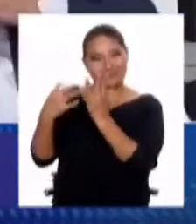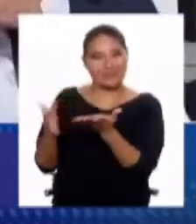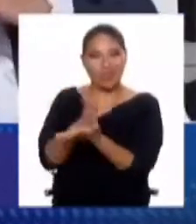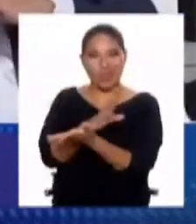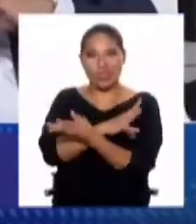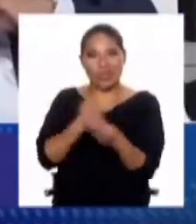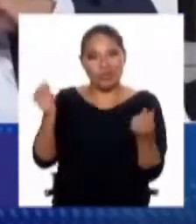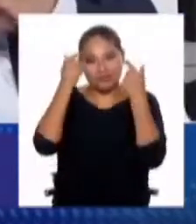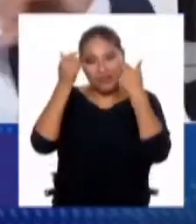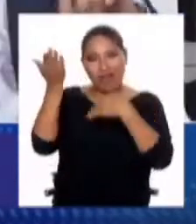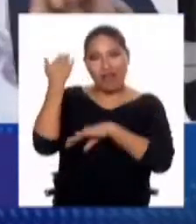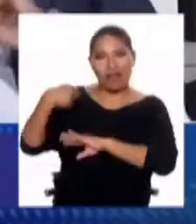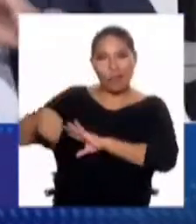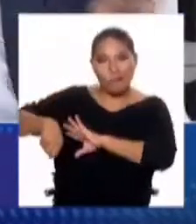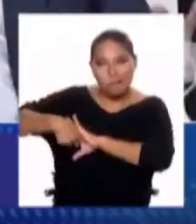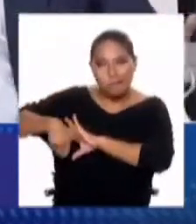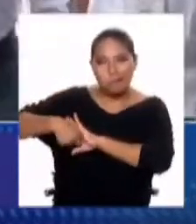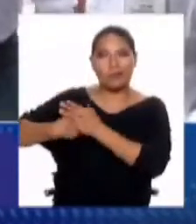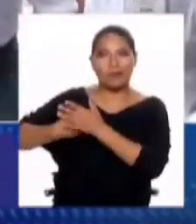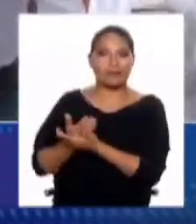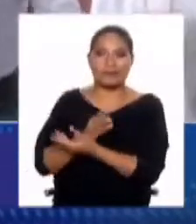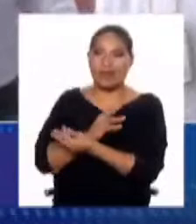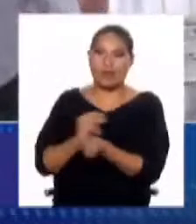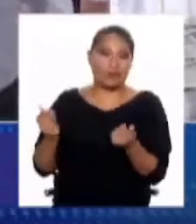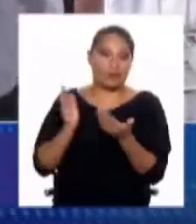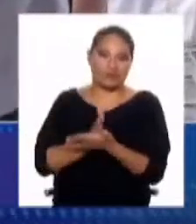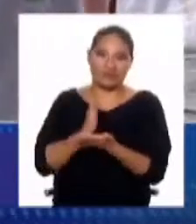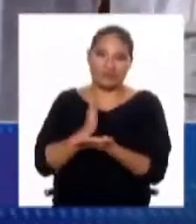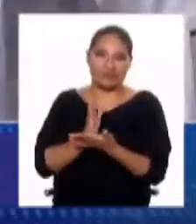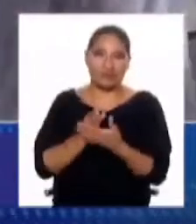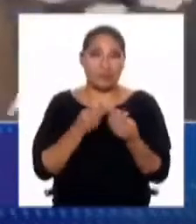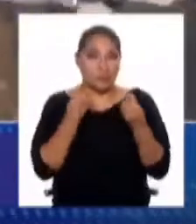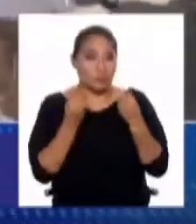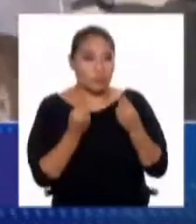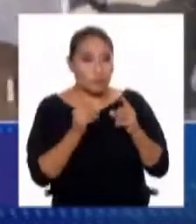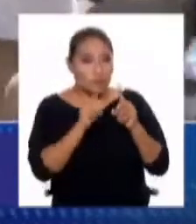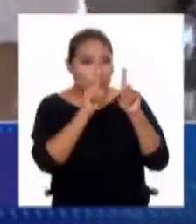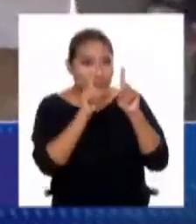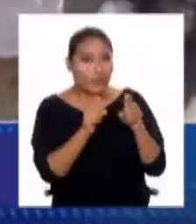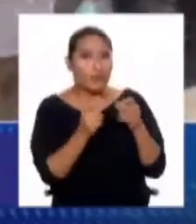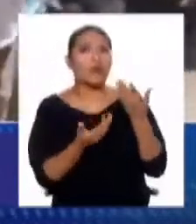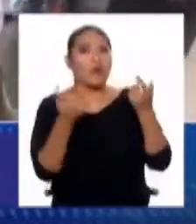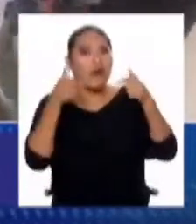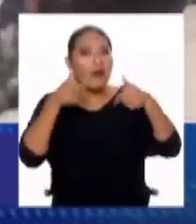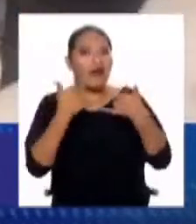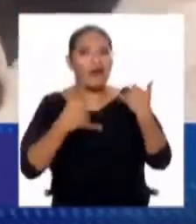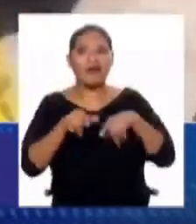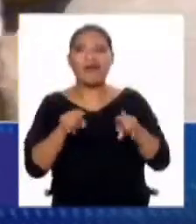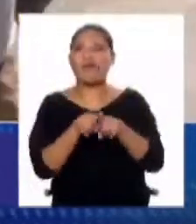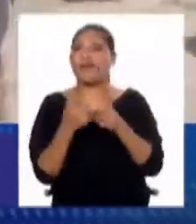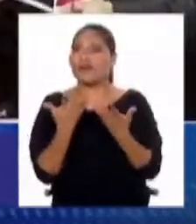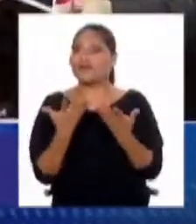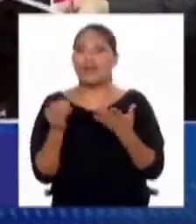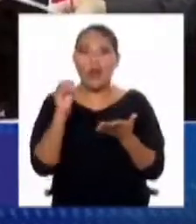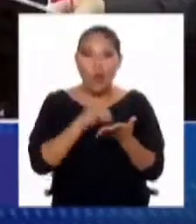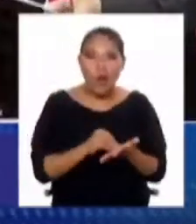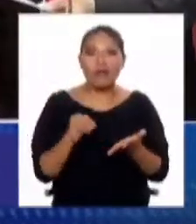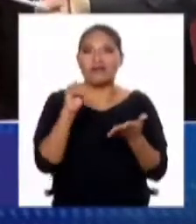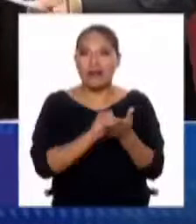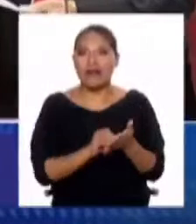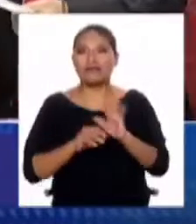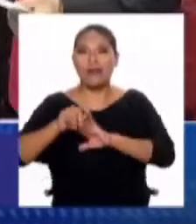borró por estos actos de corrupción. Y ahí viene la pregunta, o sea, ¿podríamos llegar? ¿Cómo hacemos una salvaguarda para que esto no se vuelva a